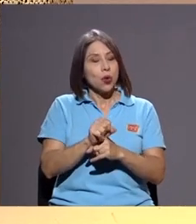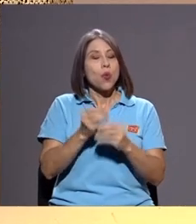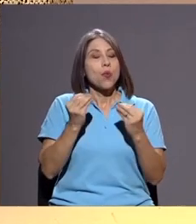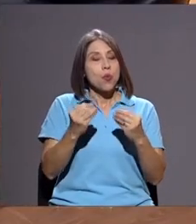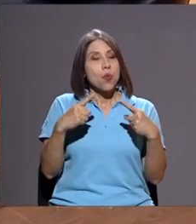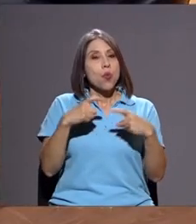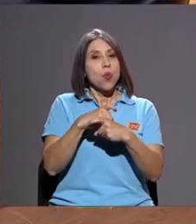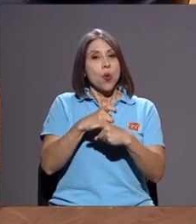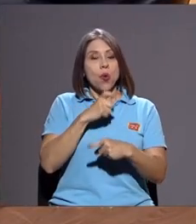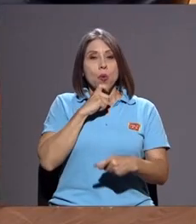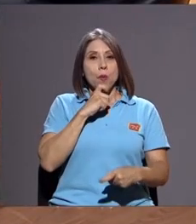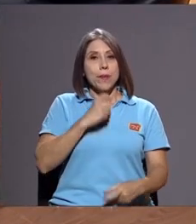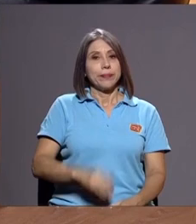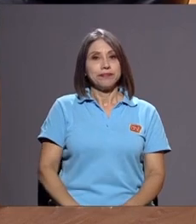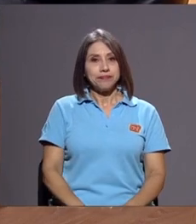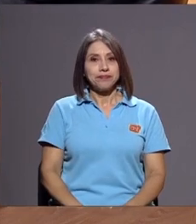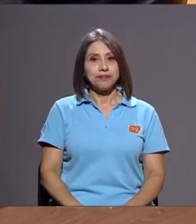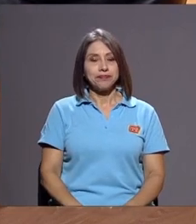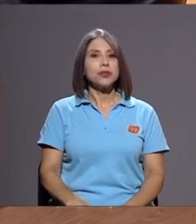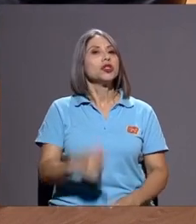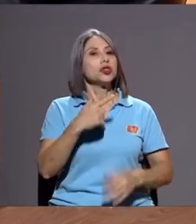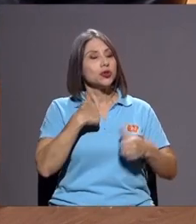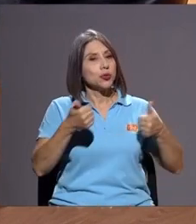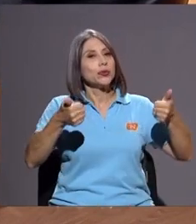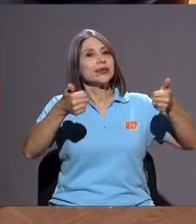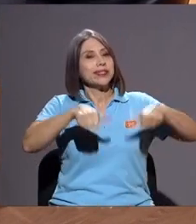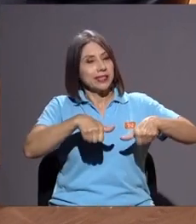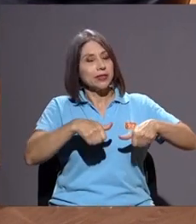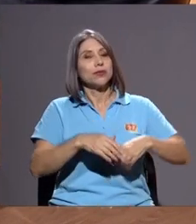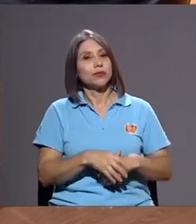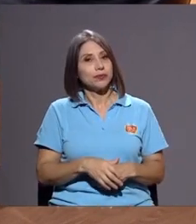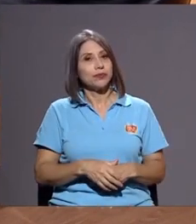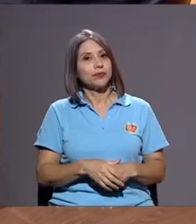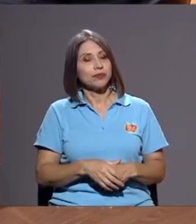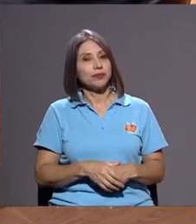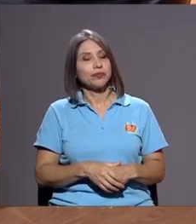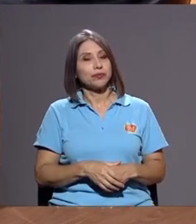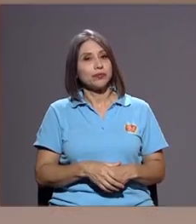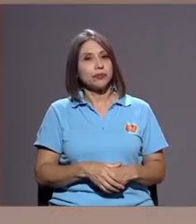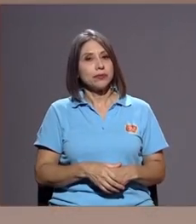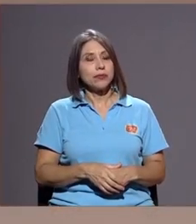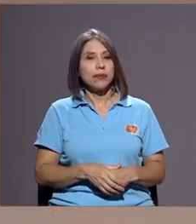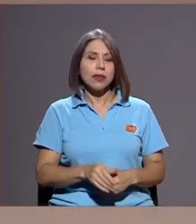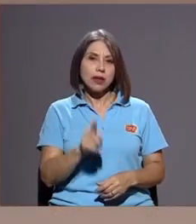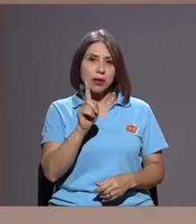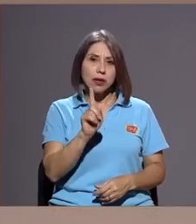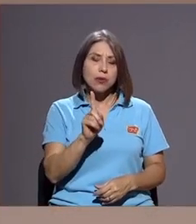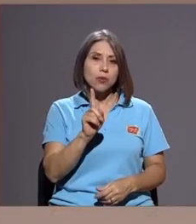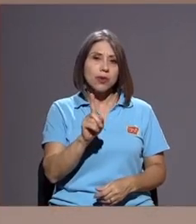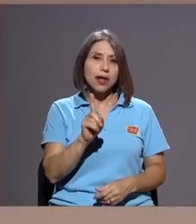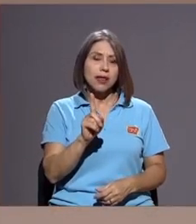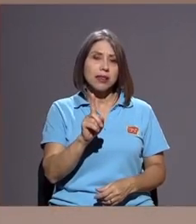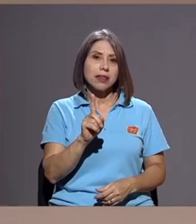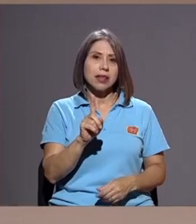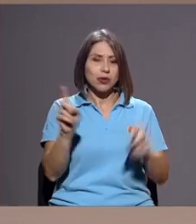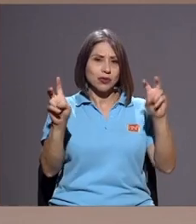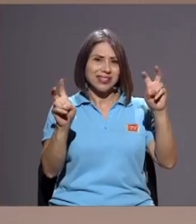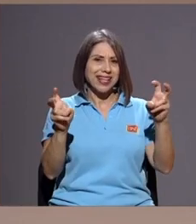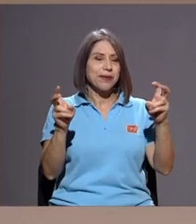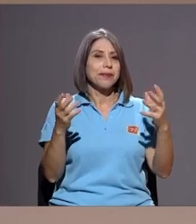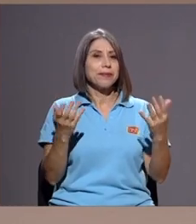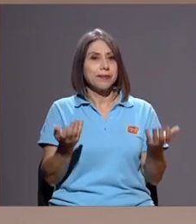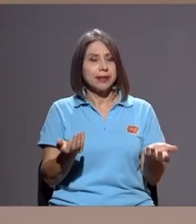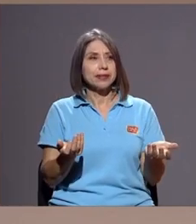complicado coincido y una de las de los temas es